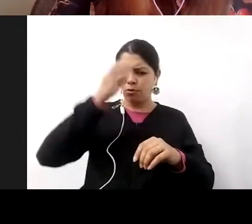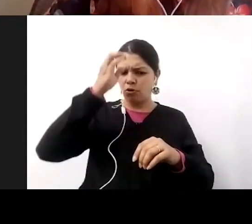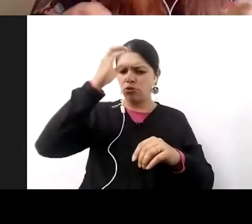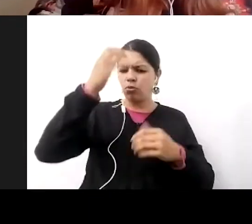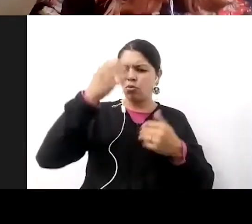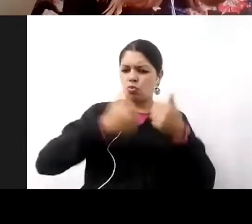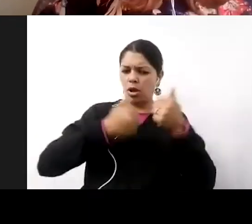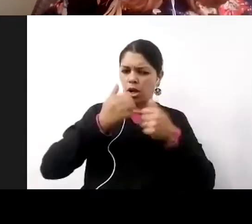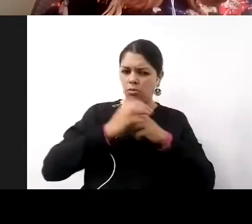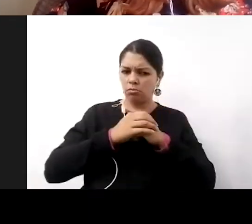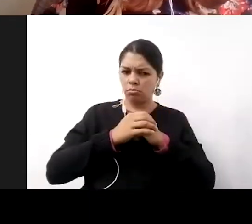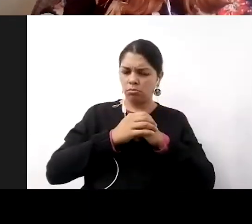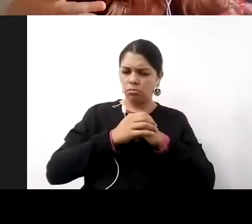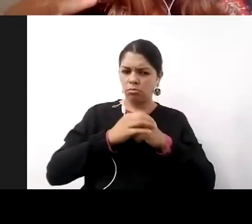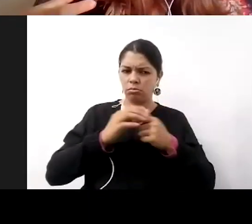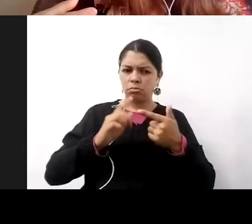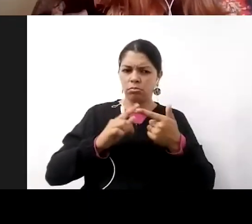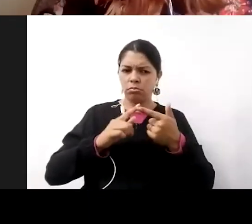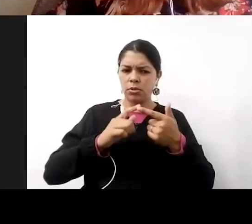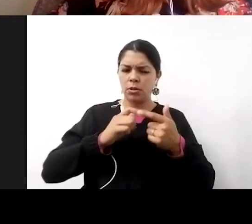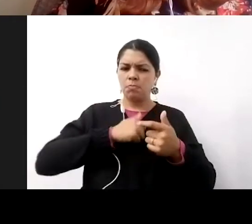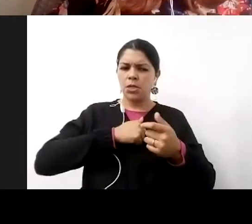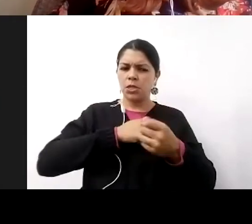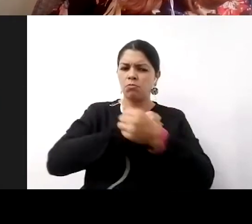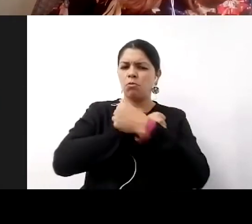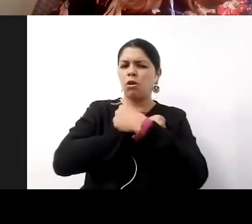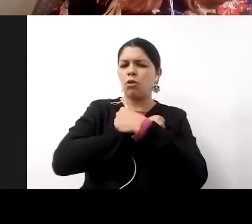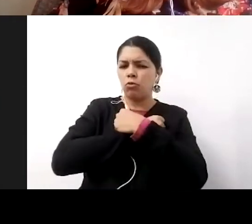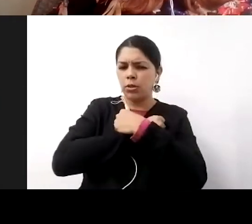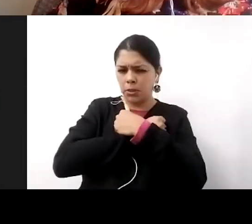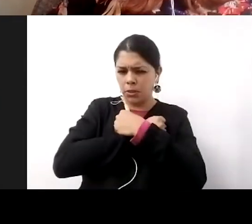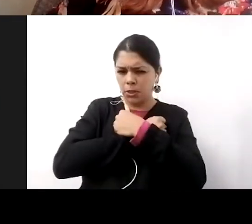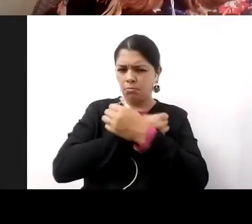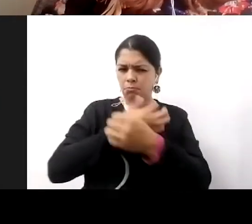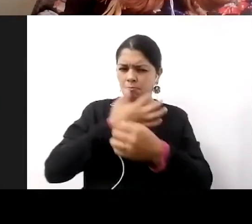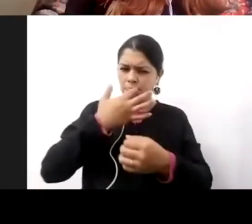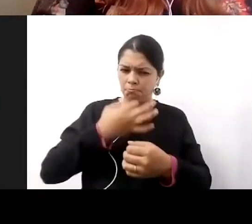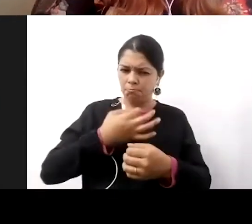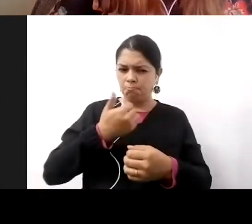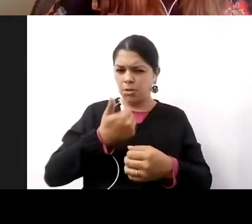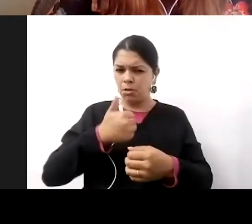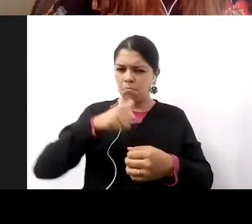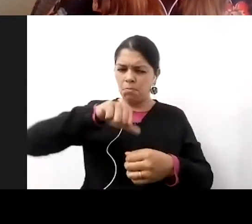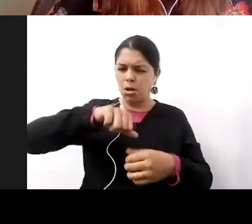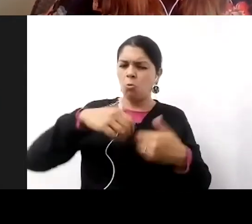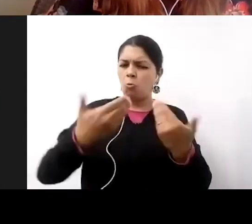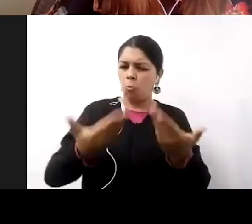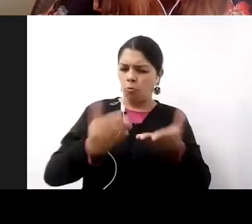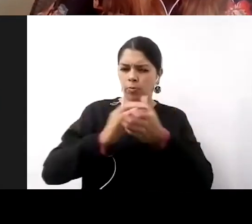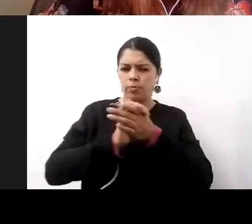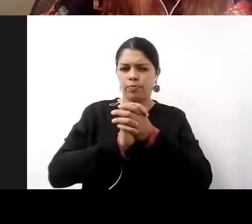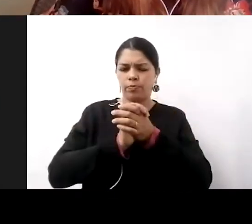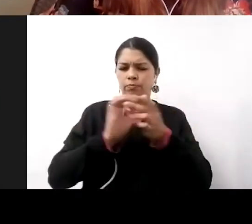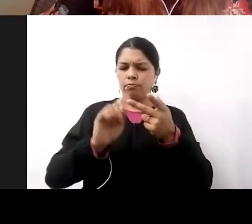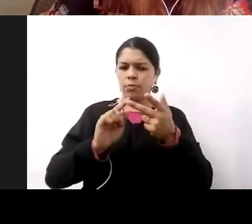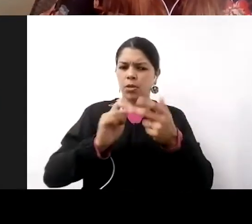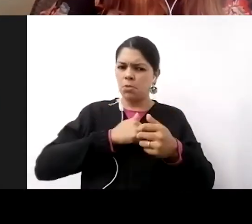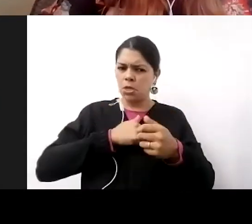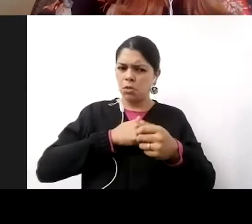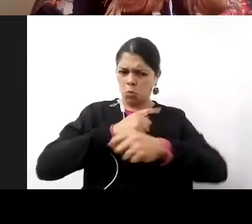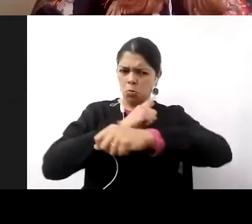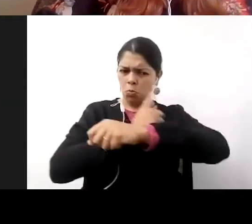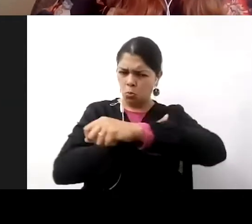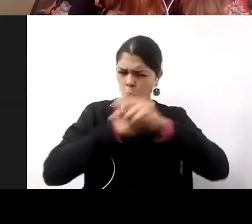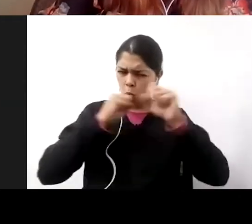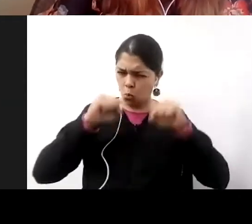cómo se sienten con respecto a lo que son ustedes como personas, ¿sí? Qué tanta confianza se tienen